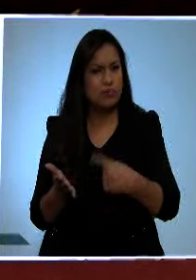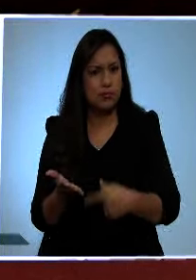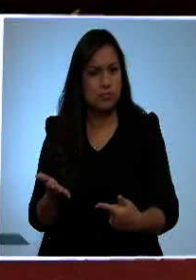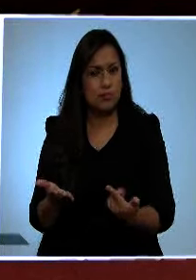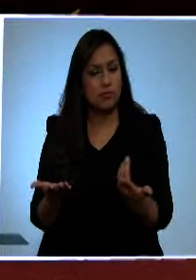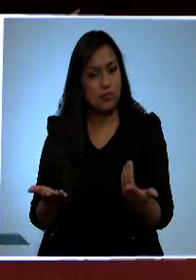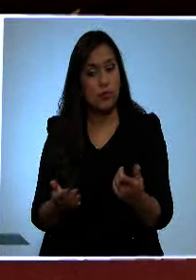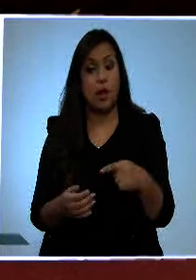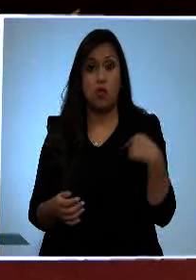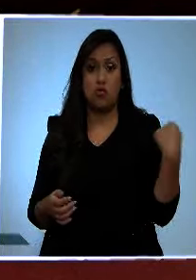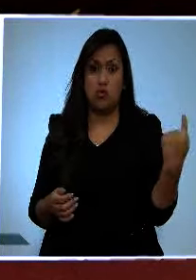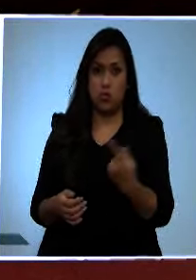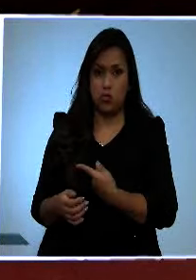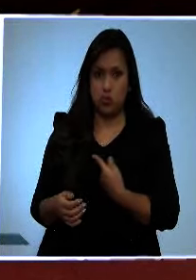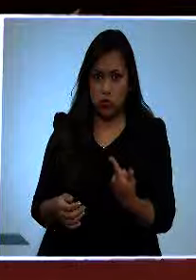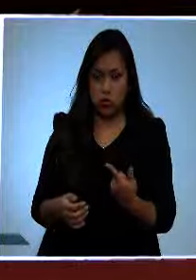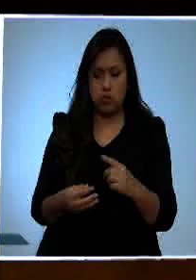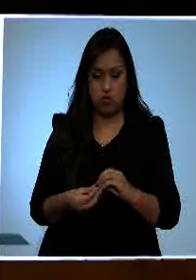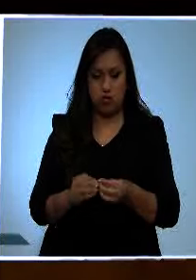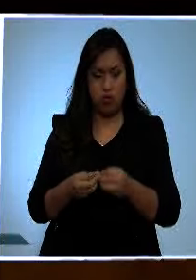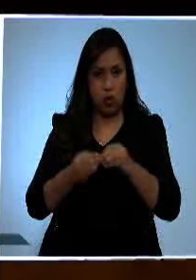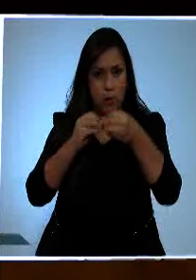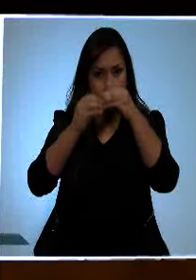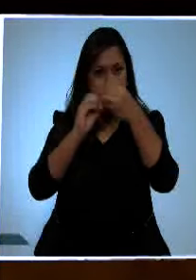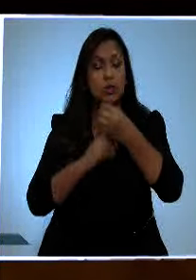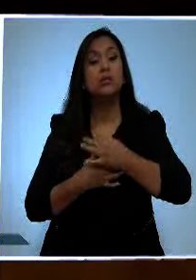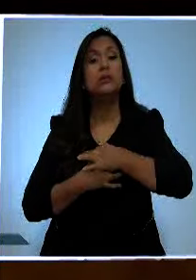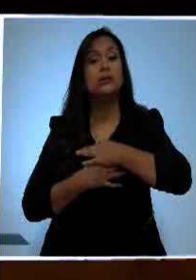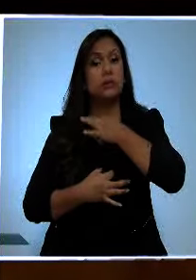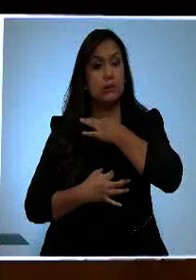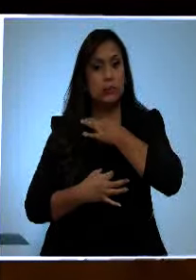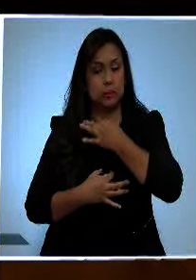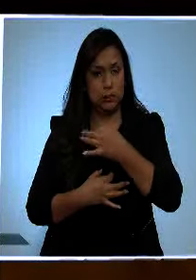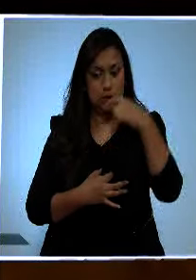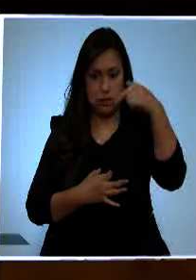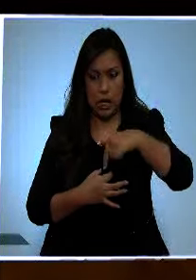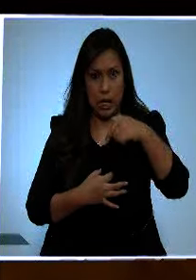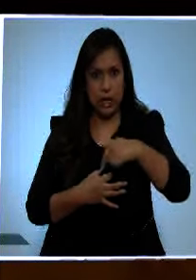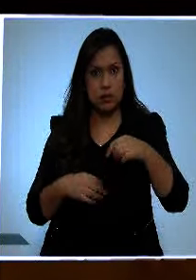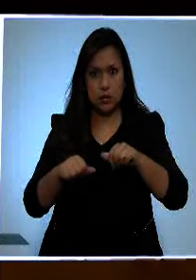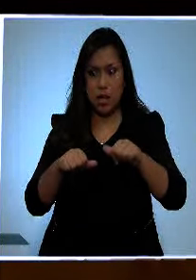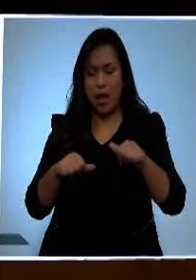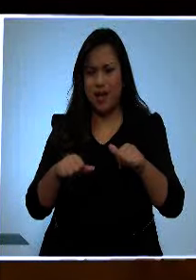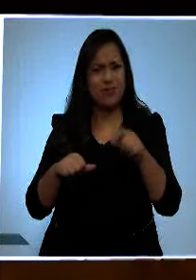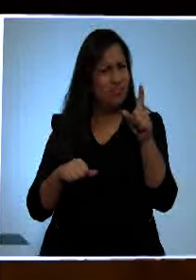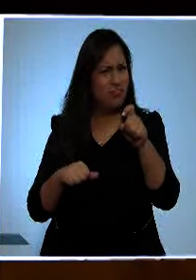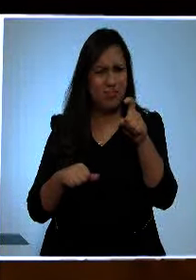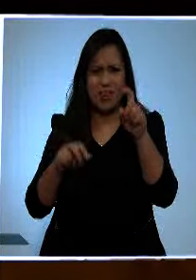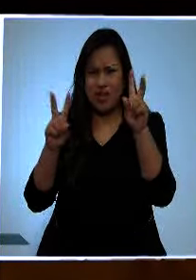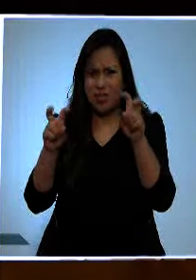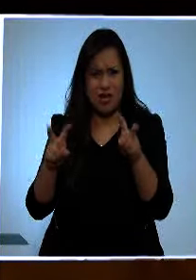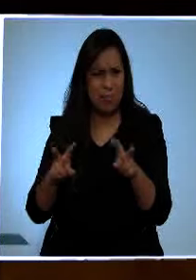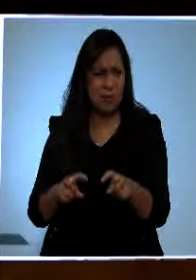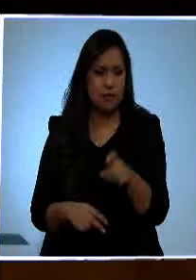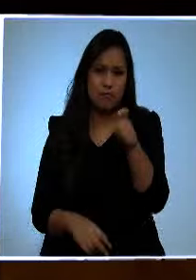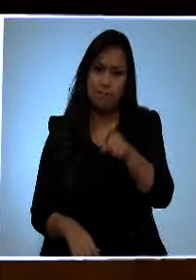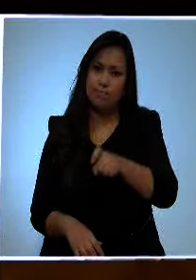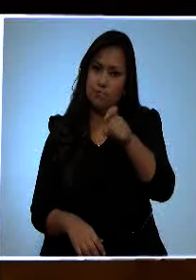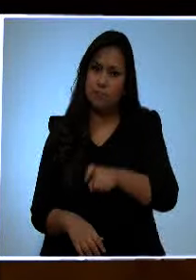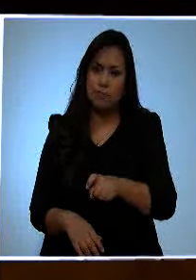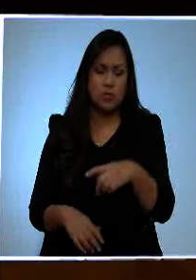podamos comprender que la formación civil sobre todo civil en estas áreas es fundamental qué es lo que necesitamos